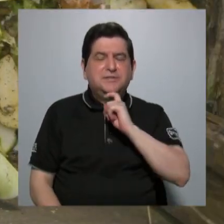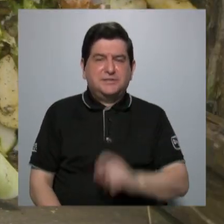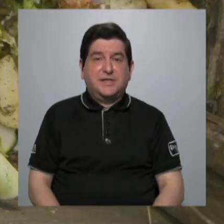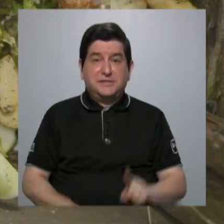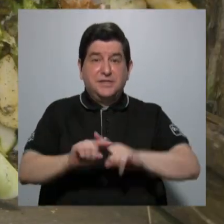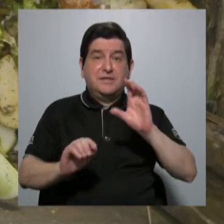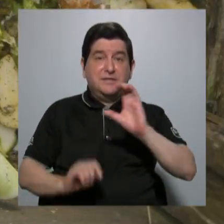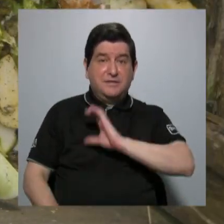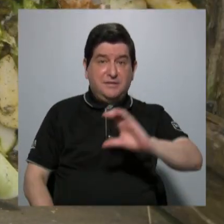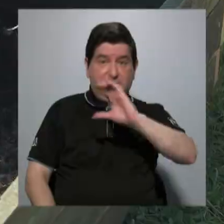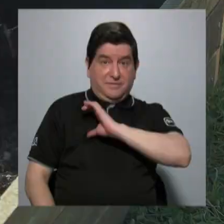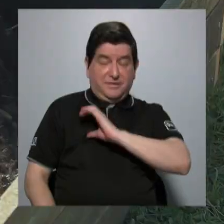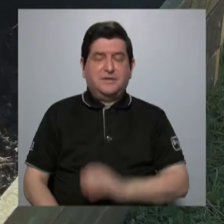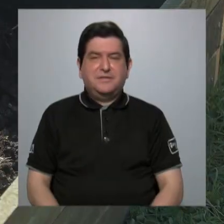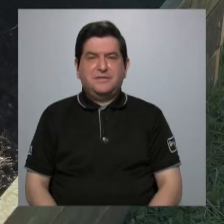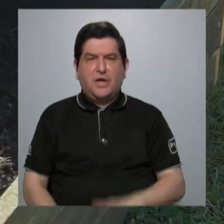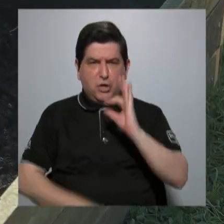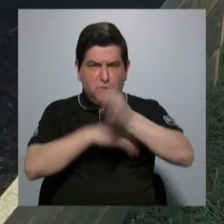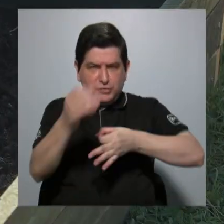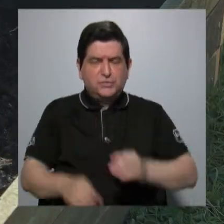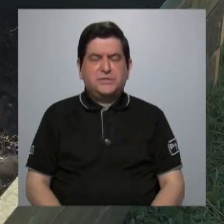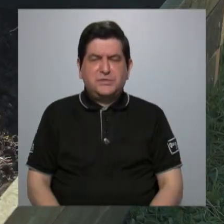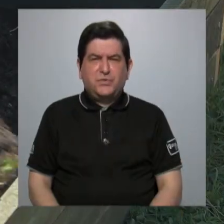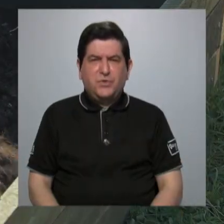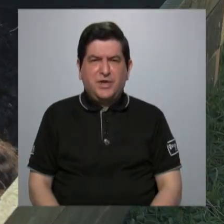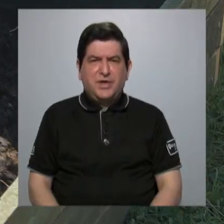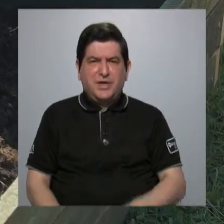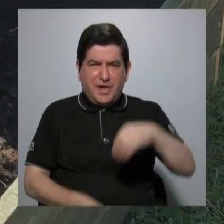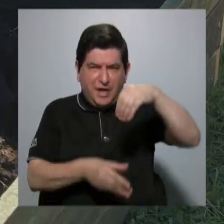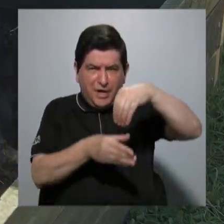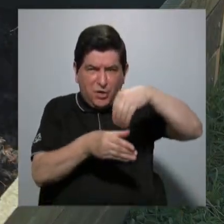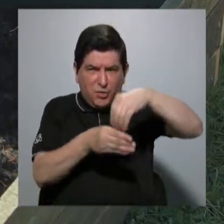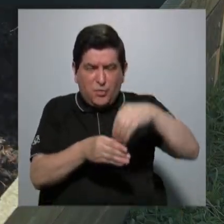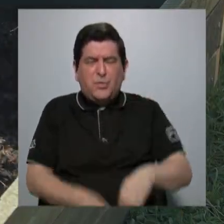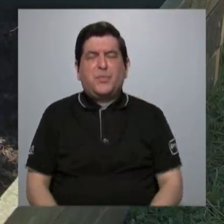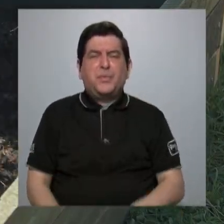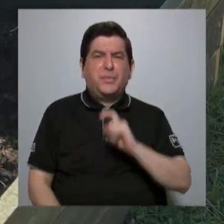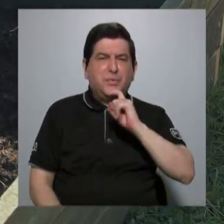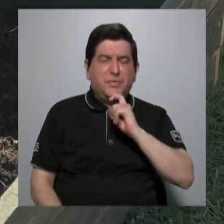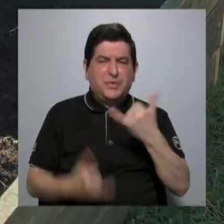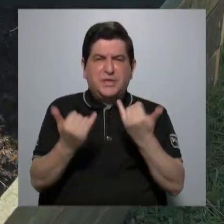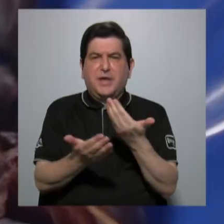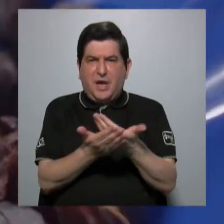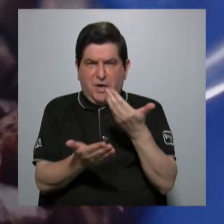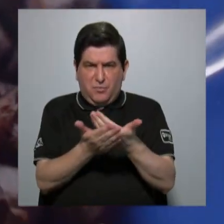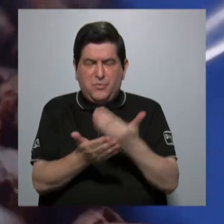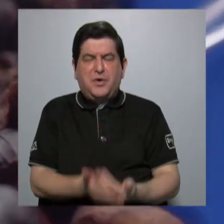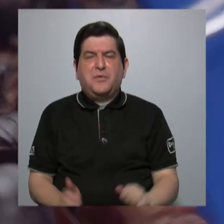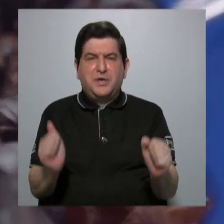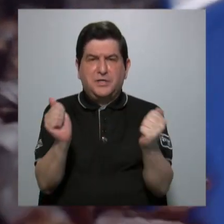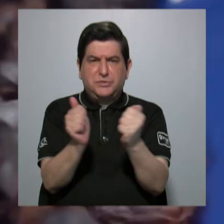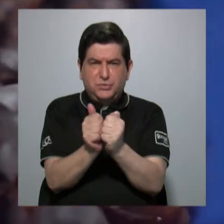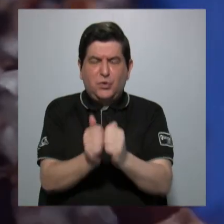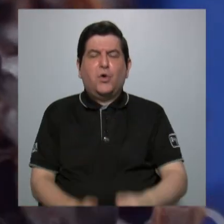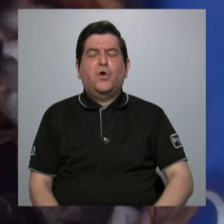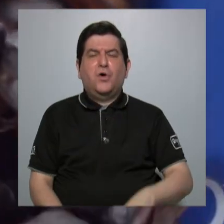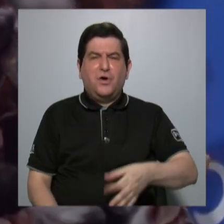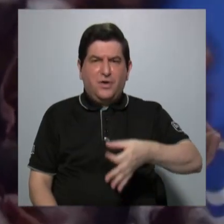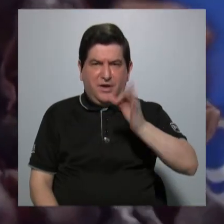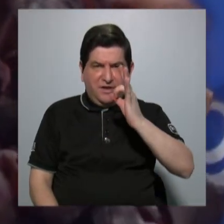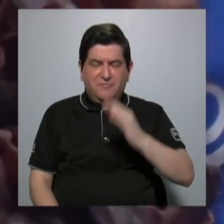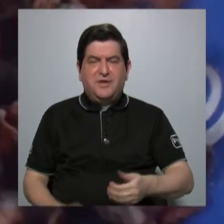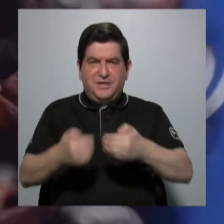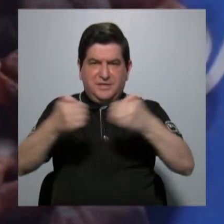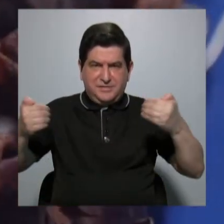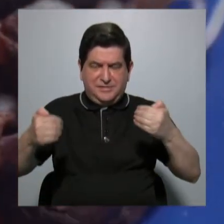aquí varias aristas. Sustituimos fertilizantes minerales que ya hay pruebas y ya se está trabajando con el café, por ejemplo, que